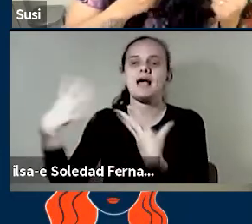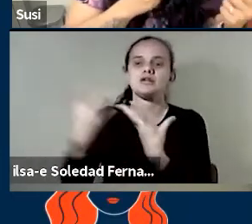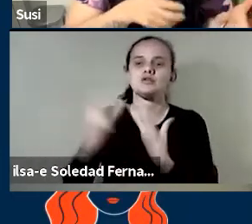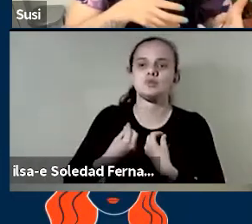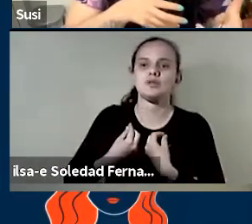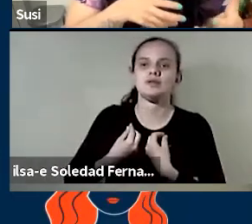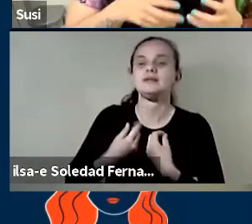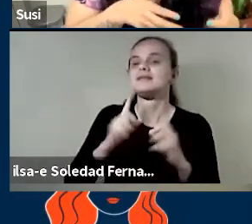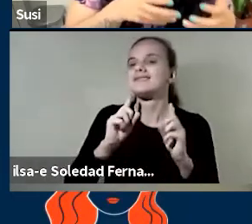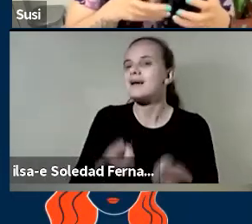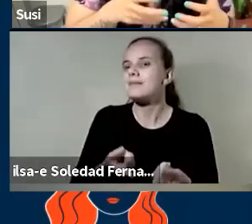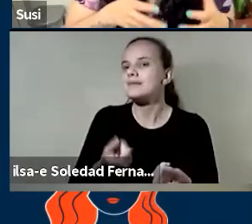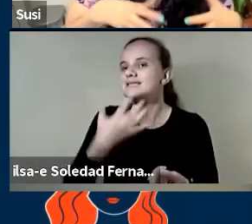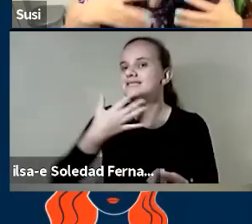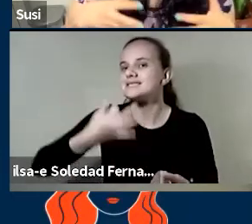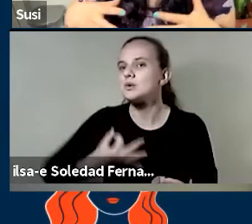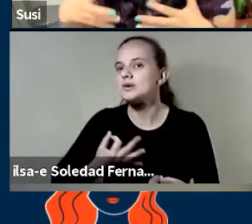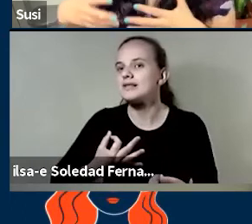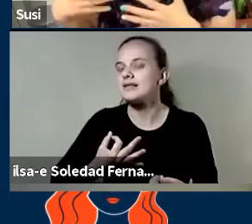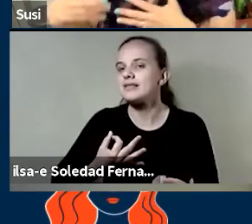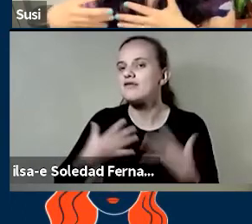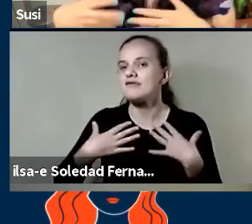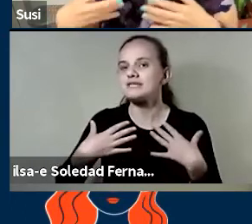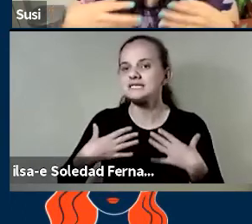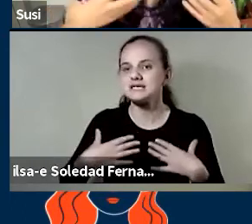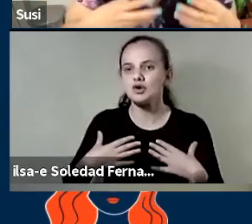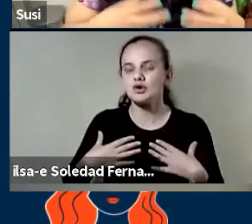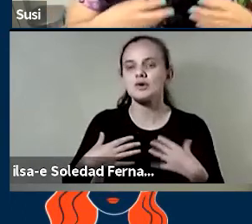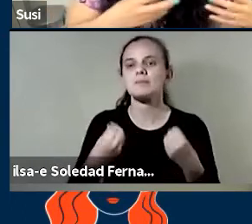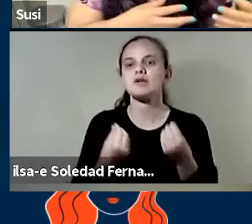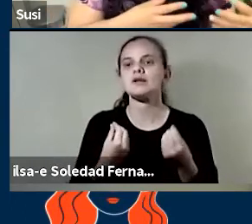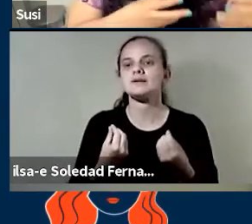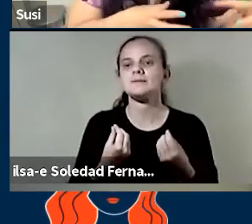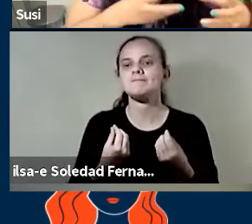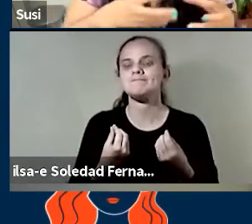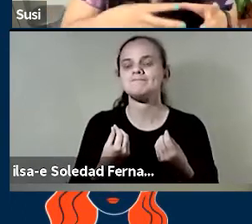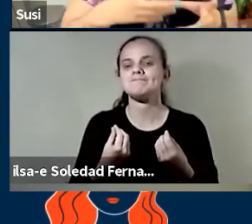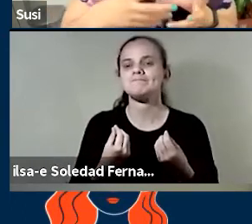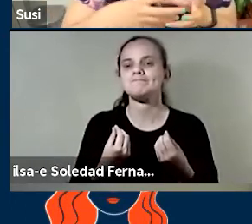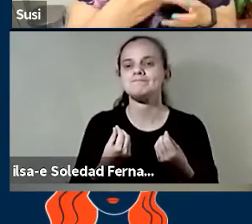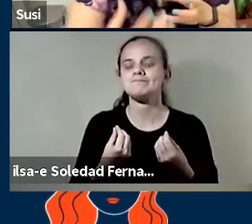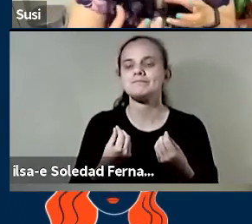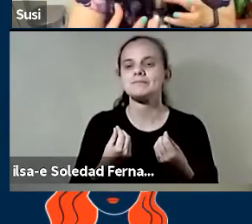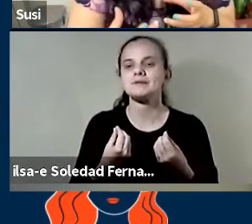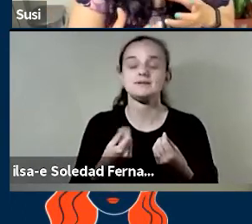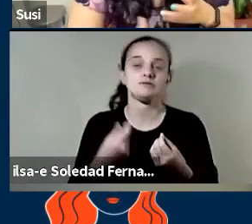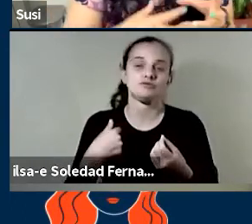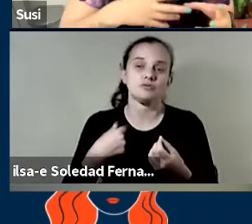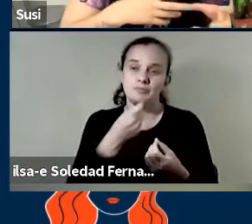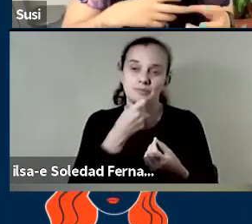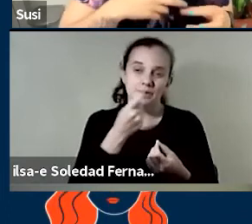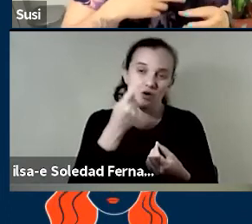puedan utilizar los productos digitales sin la ayuda de un tercero. Eso también habla de la seguridad y habla de la seguridad en el aspecto físico,